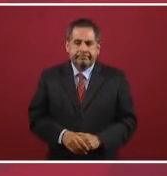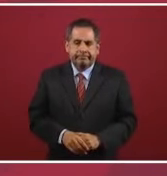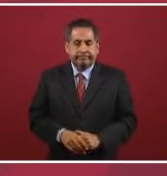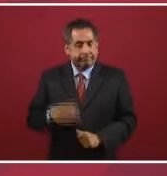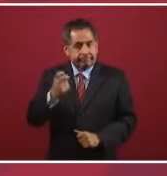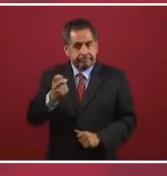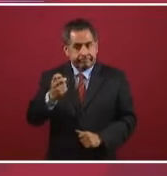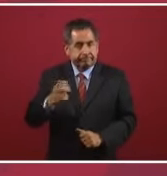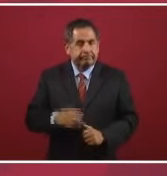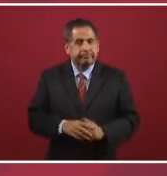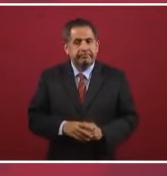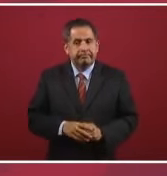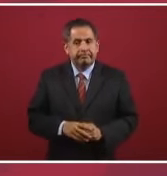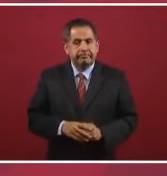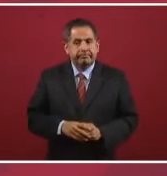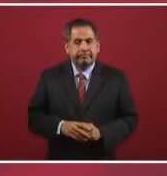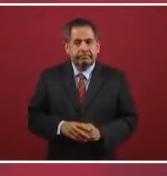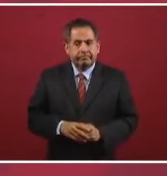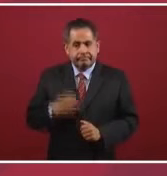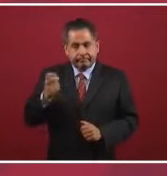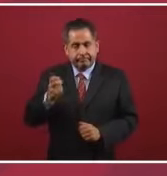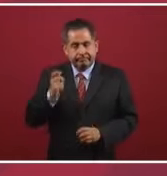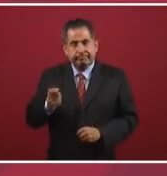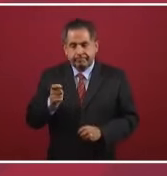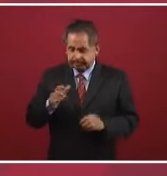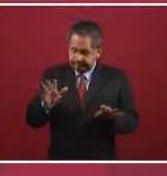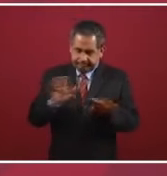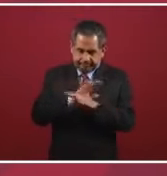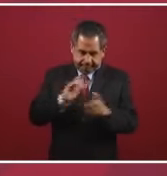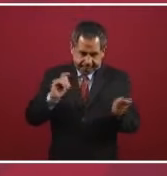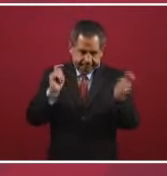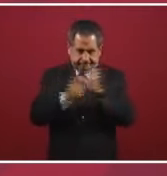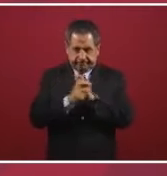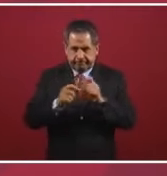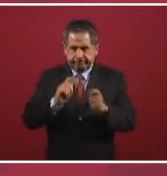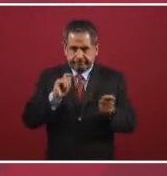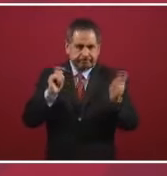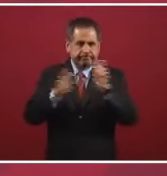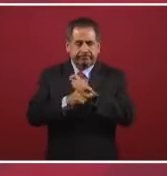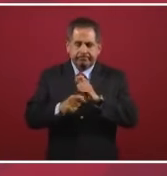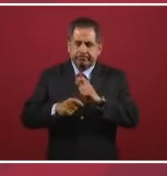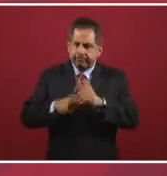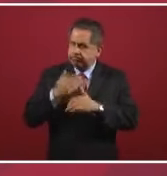Por eso es este cambio, esta lucha